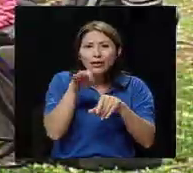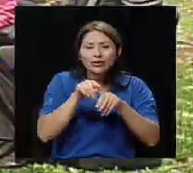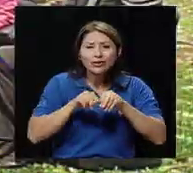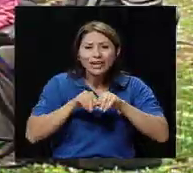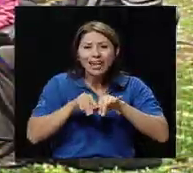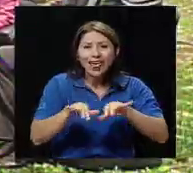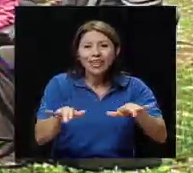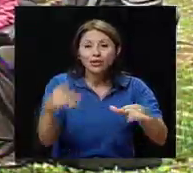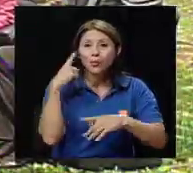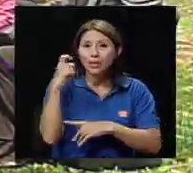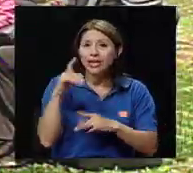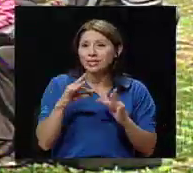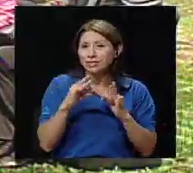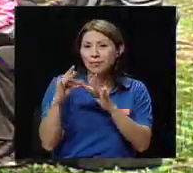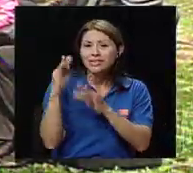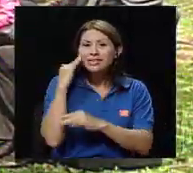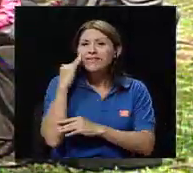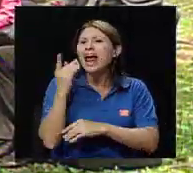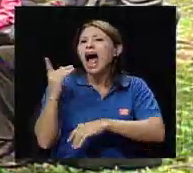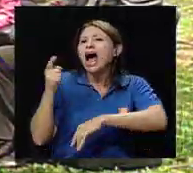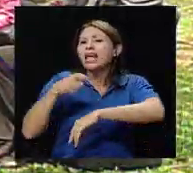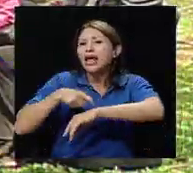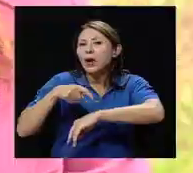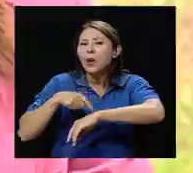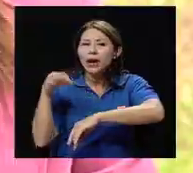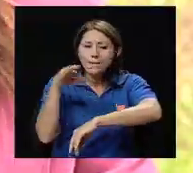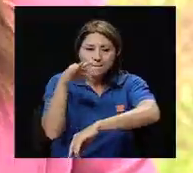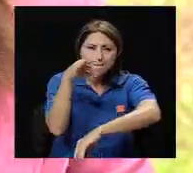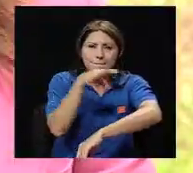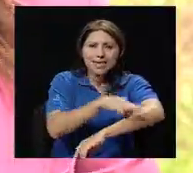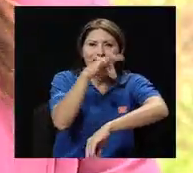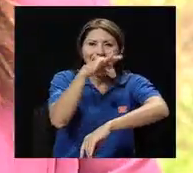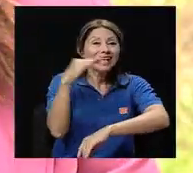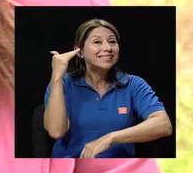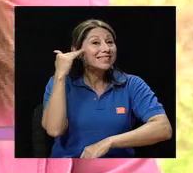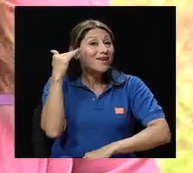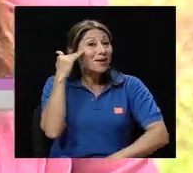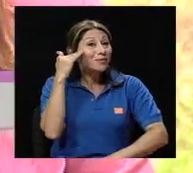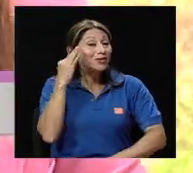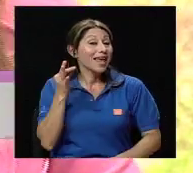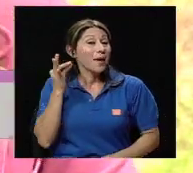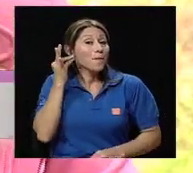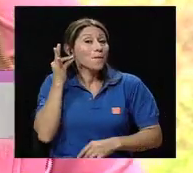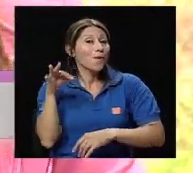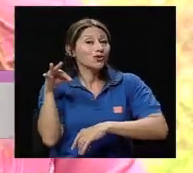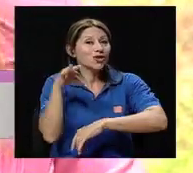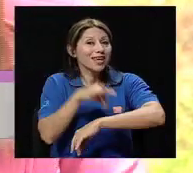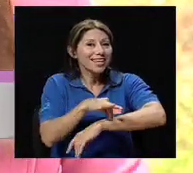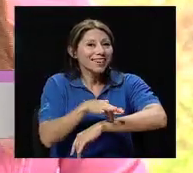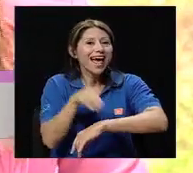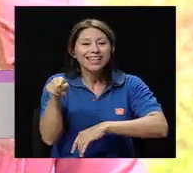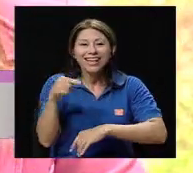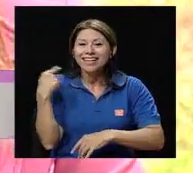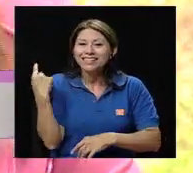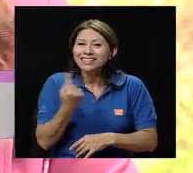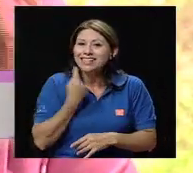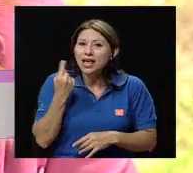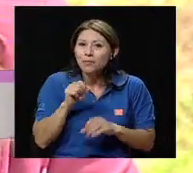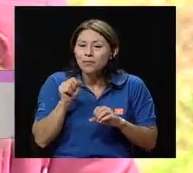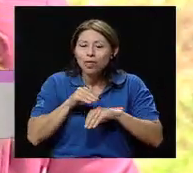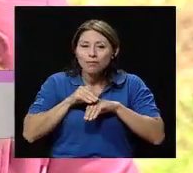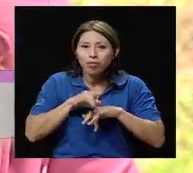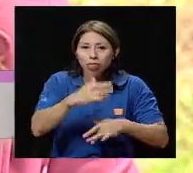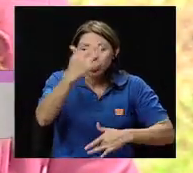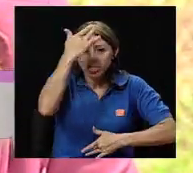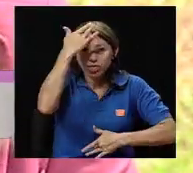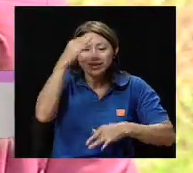es especialmente saber a qué hora es que pica. Sabemos que es la mosquita, la zancuda del dengue, la que está siempre con los huevecillos. Sería importante